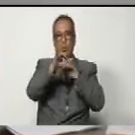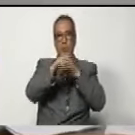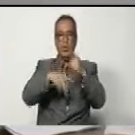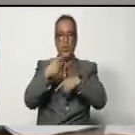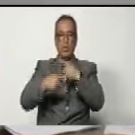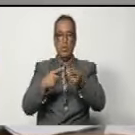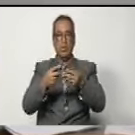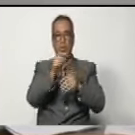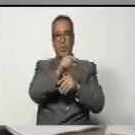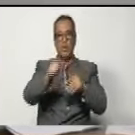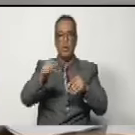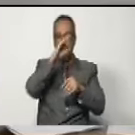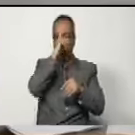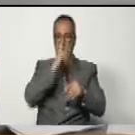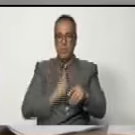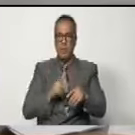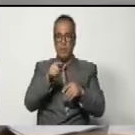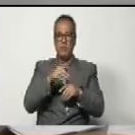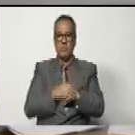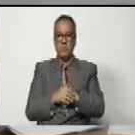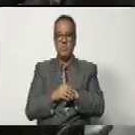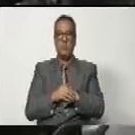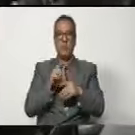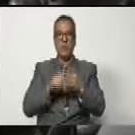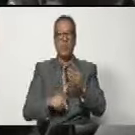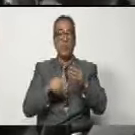desarrollo integral de las personas con discapacidad.